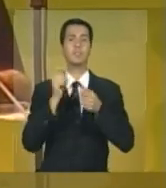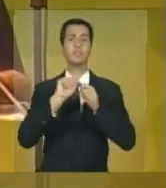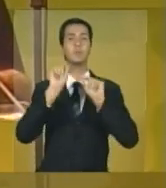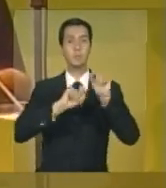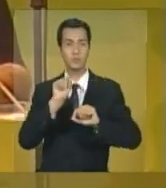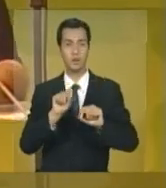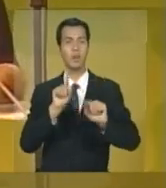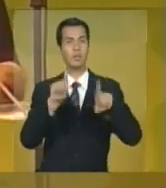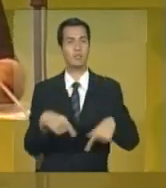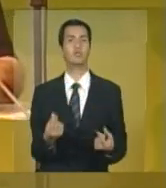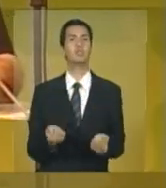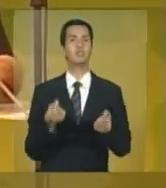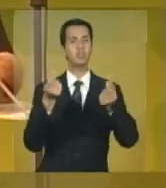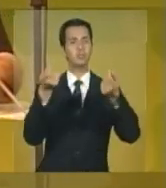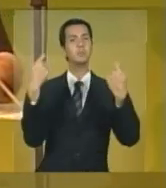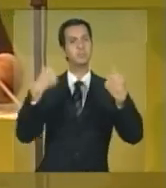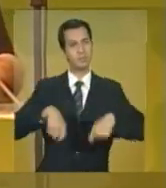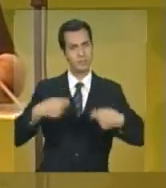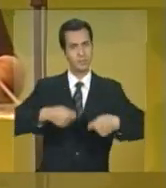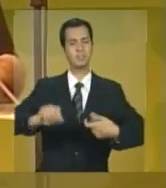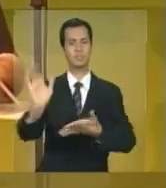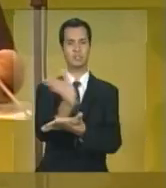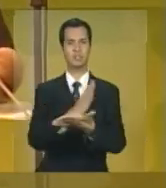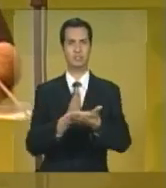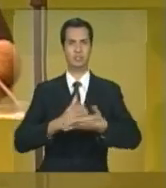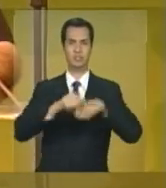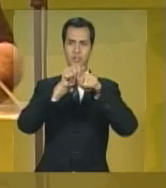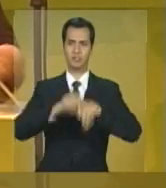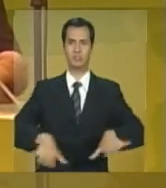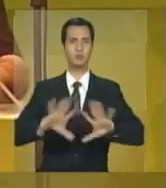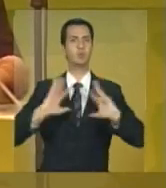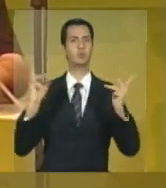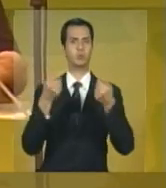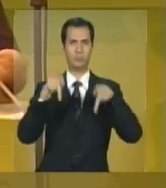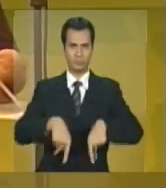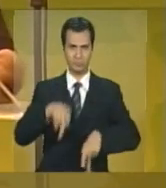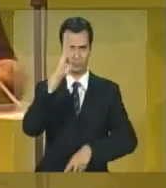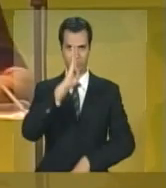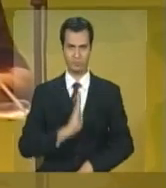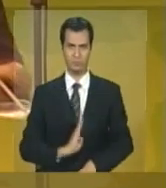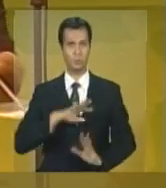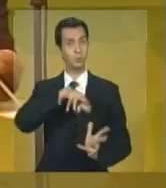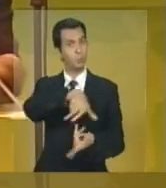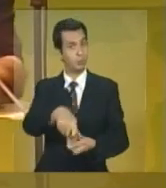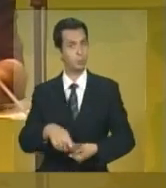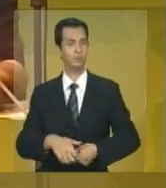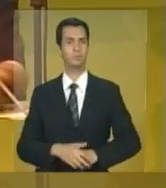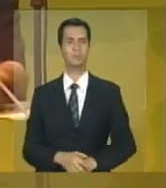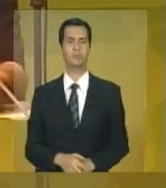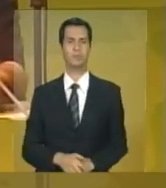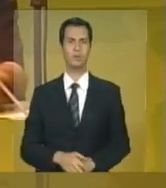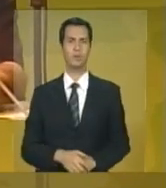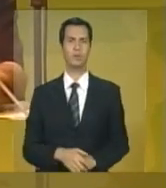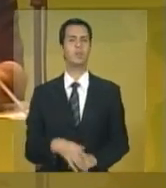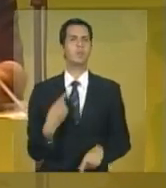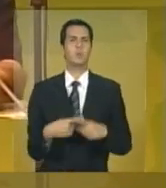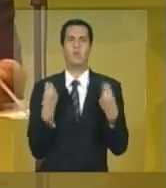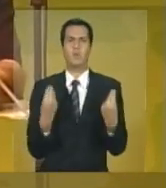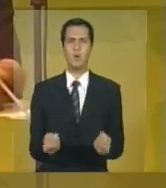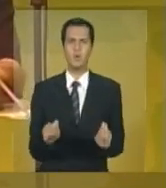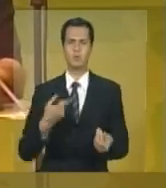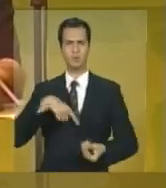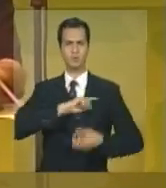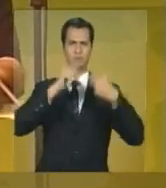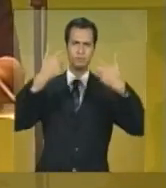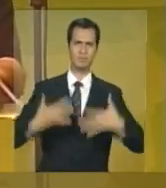riqueza. No es posible hablar de equilibrio con la naturaleza mientras el 1% de